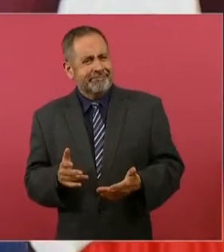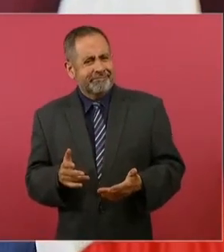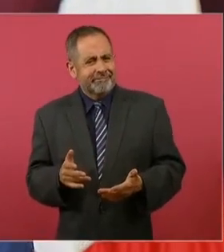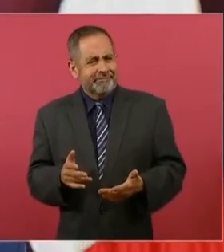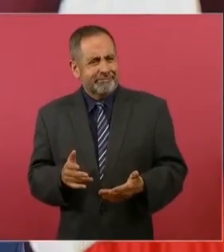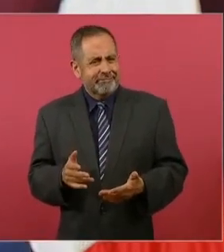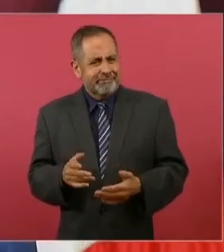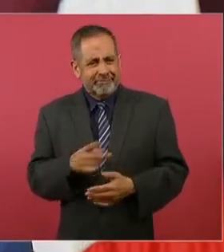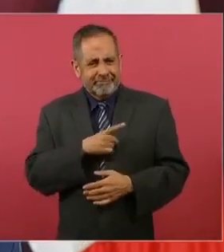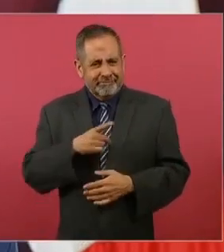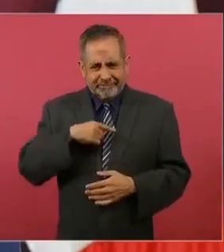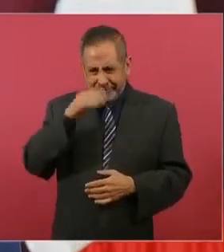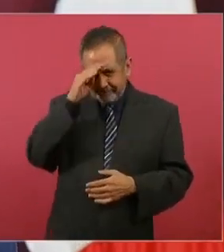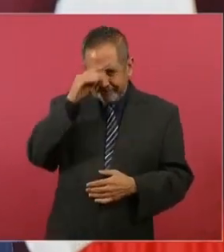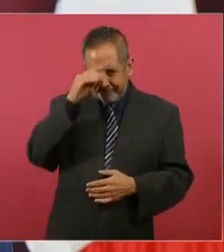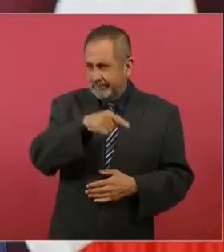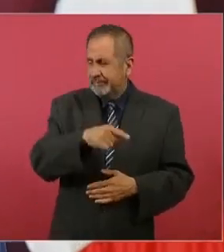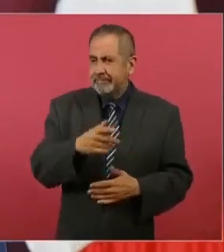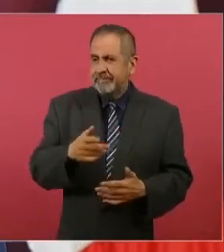sin tomar en cuenta